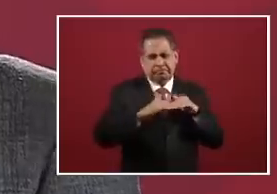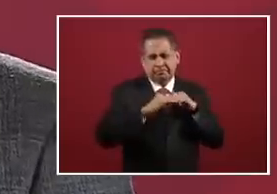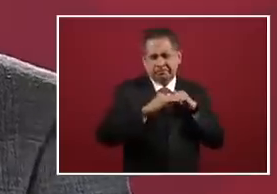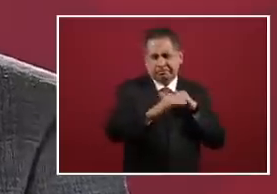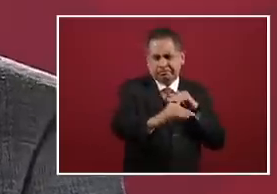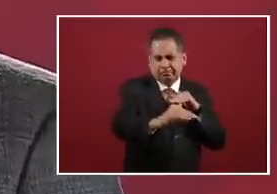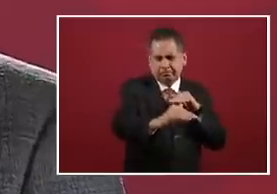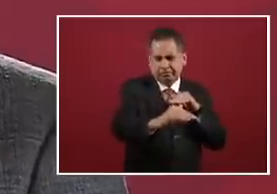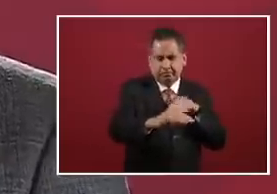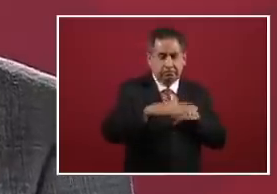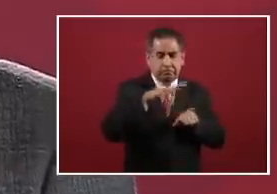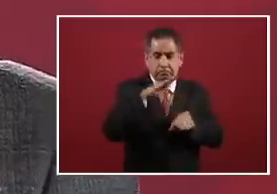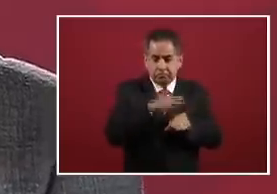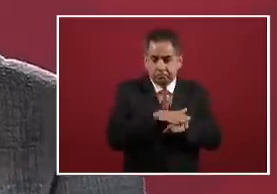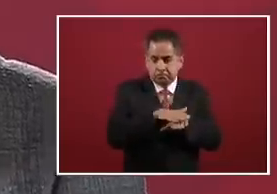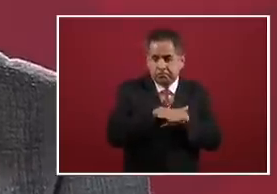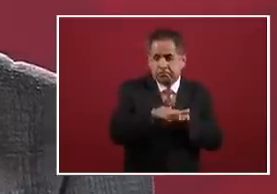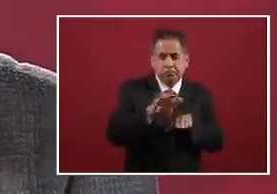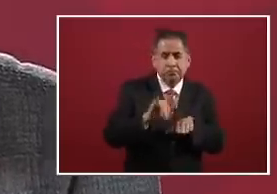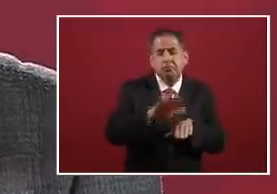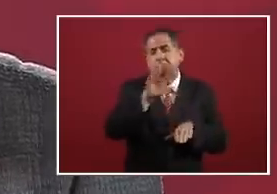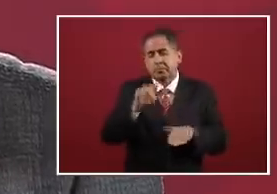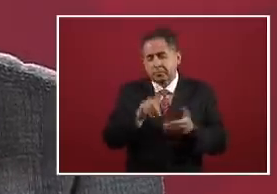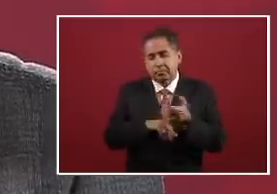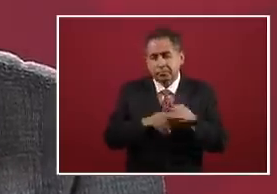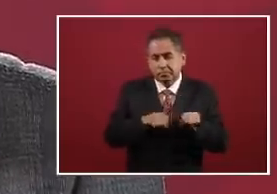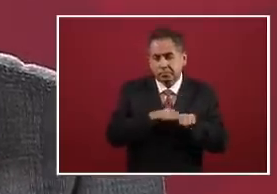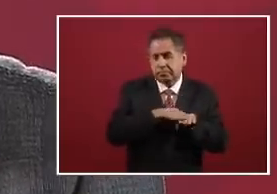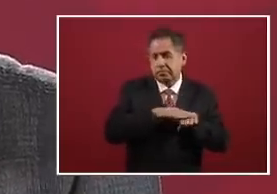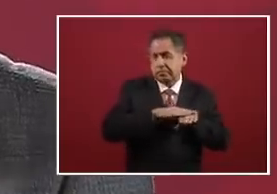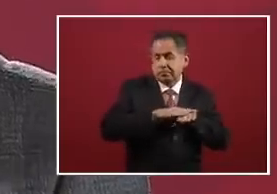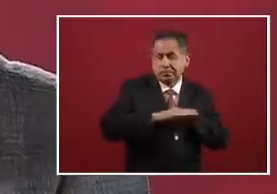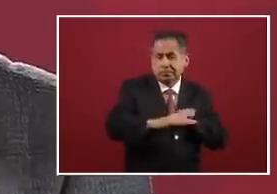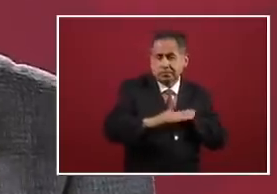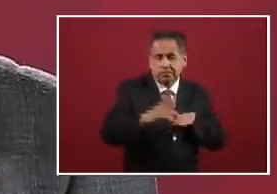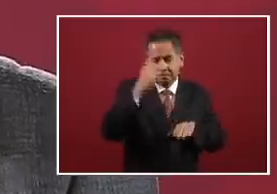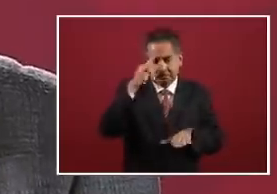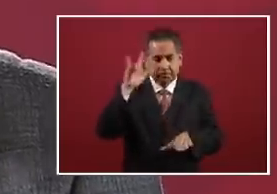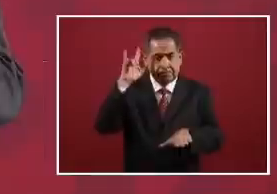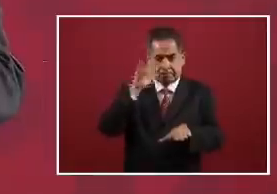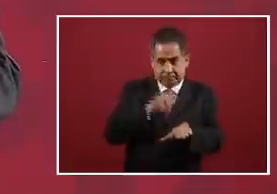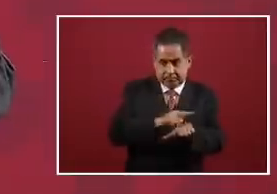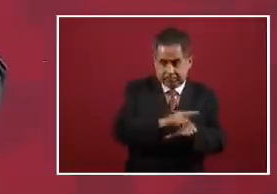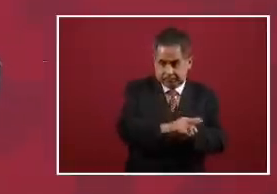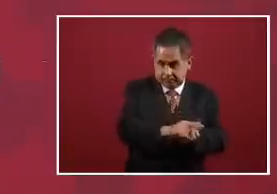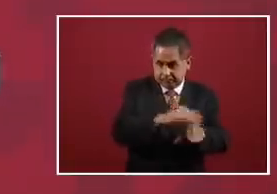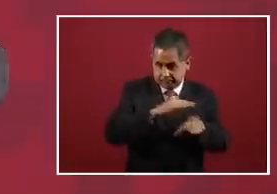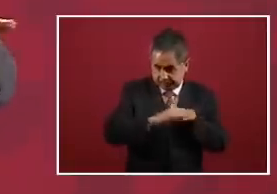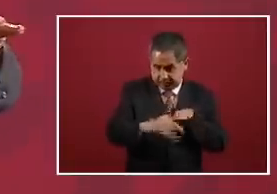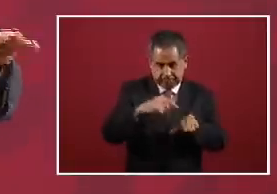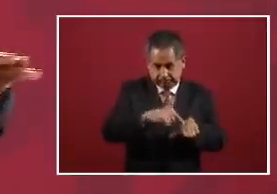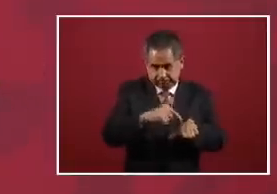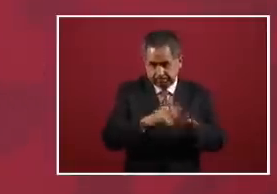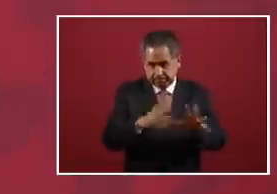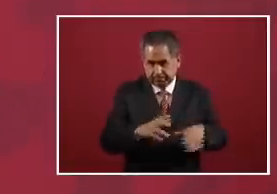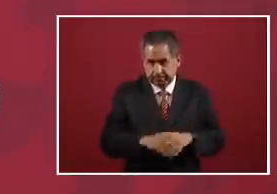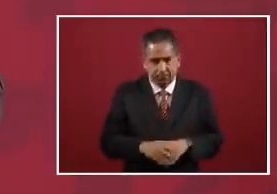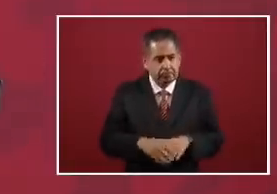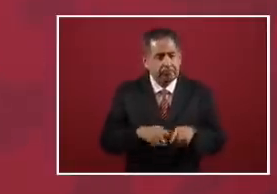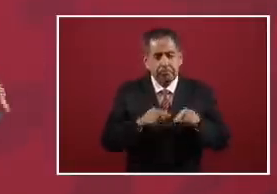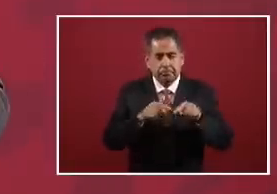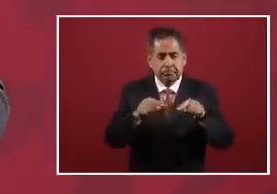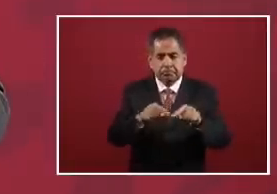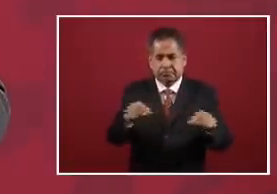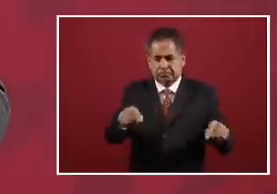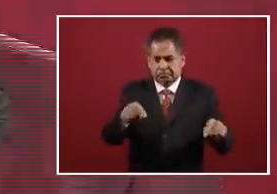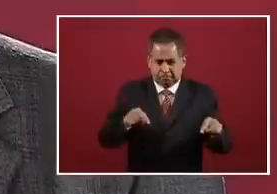que el apisonado para lo que iban a hacer las pistas. Y está la gran plataforma de